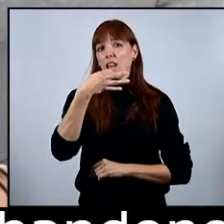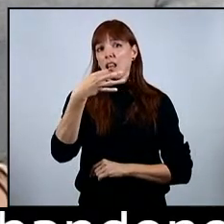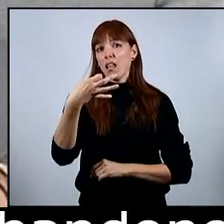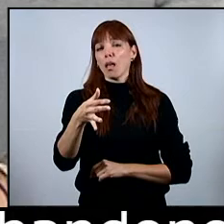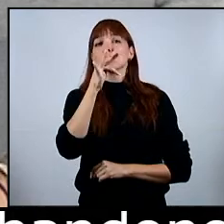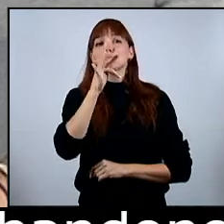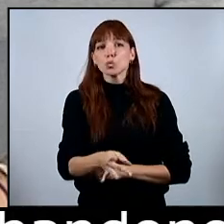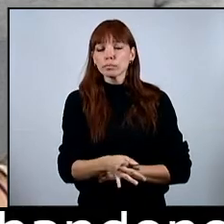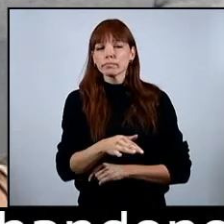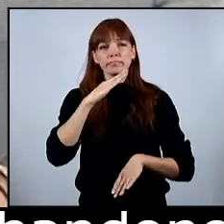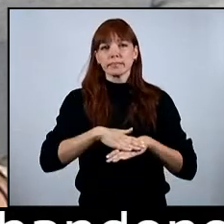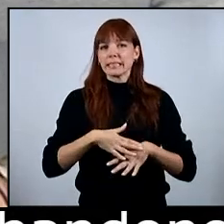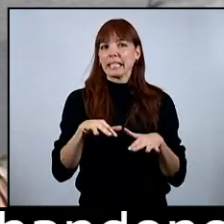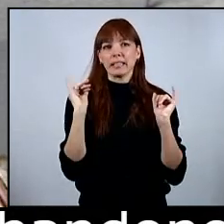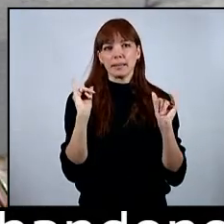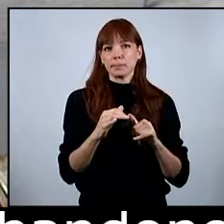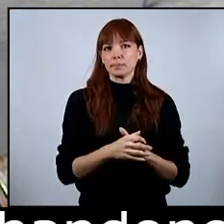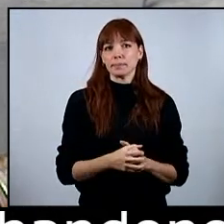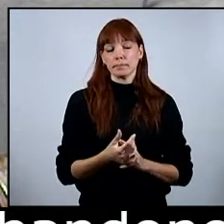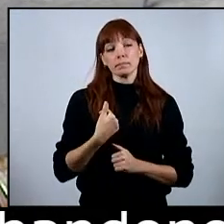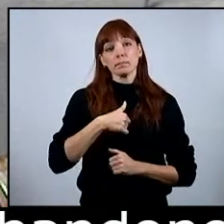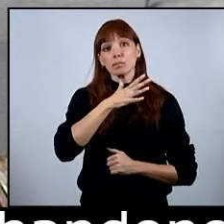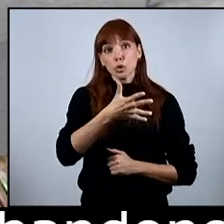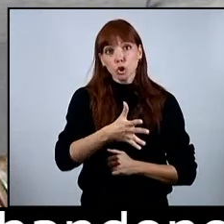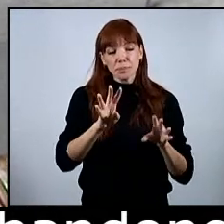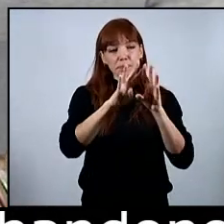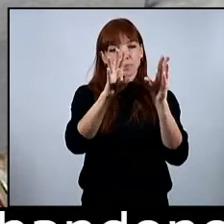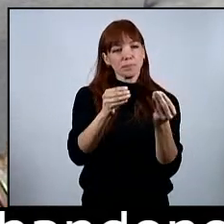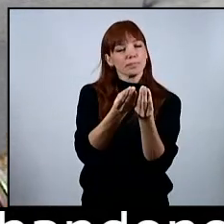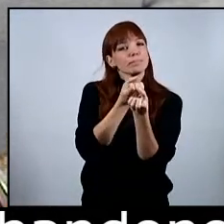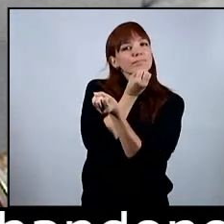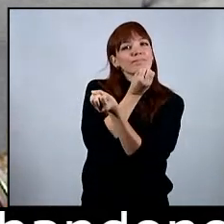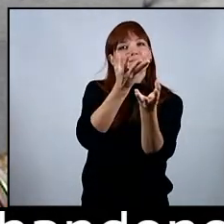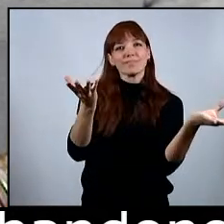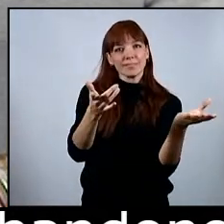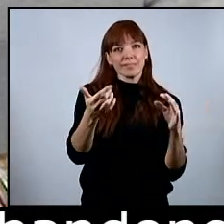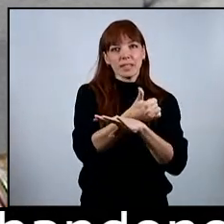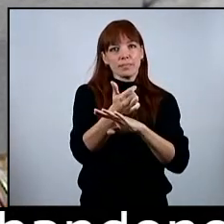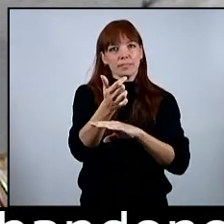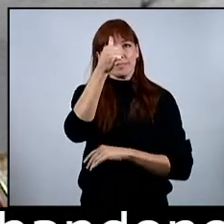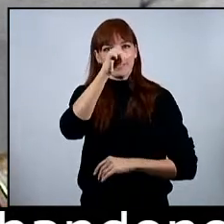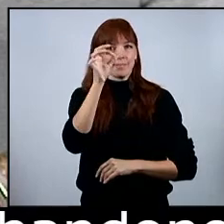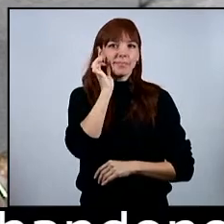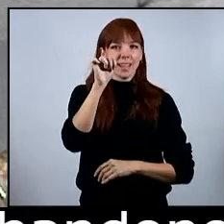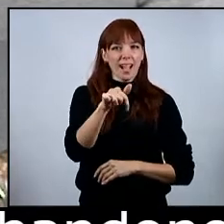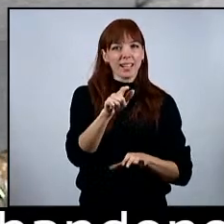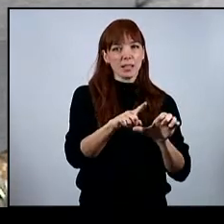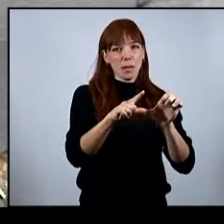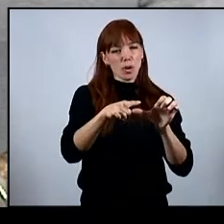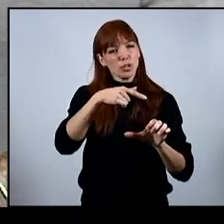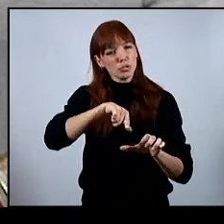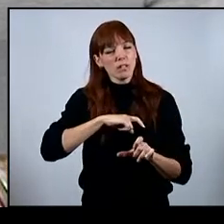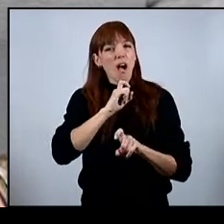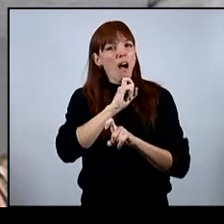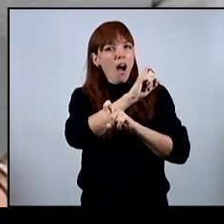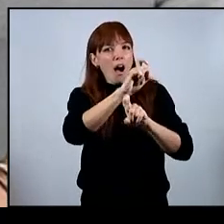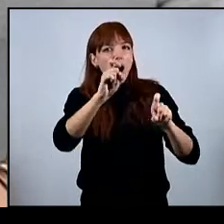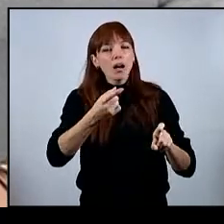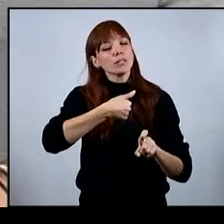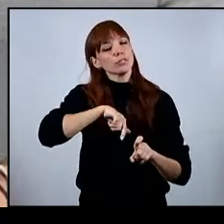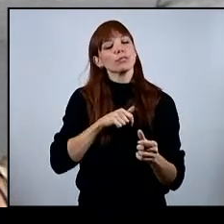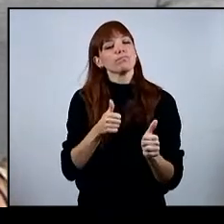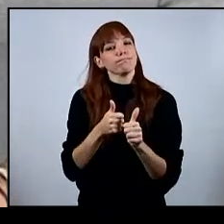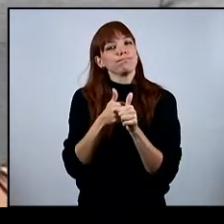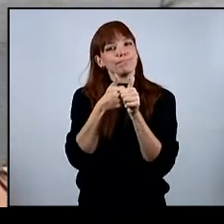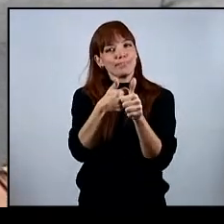irrealizables. Por eso nosotros queremos decirle a las extremeñas y a los extremeños que vamos a estar a su lado, que este